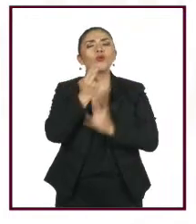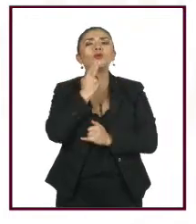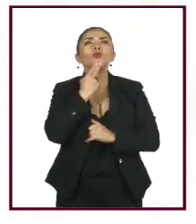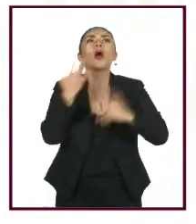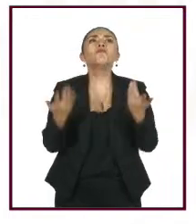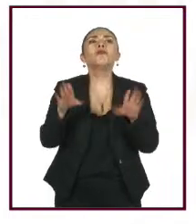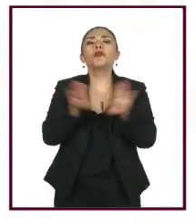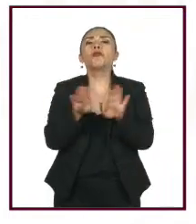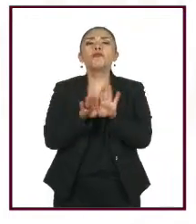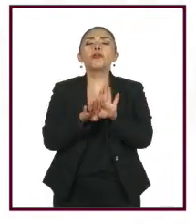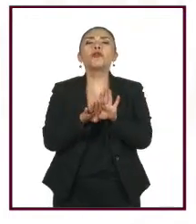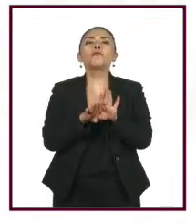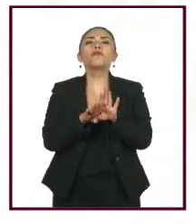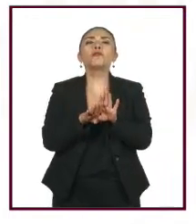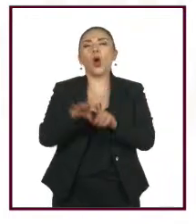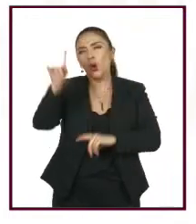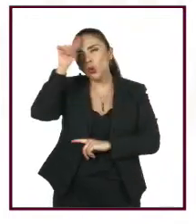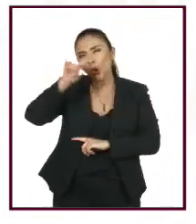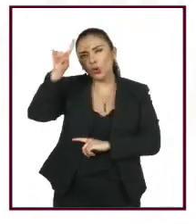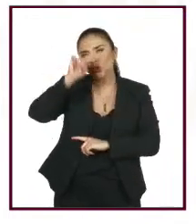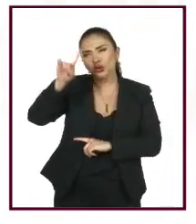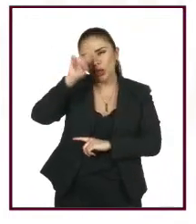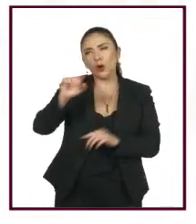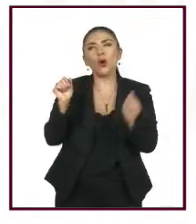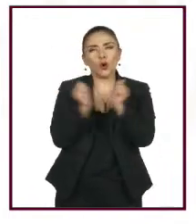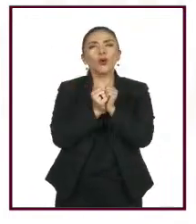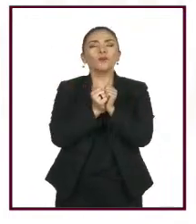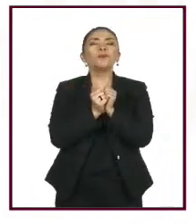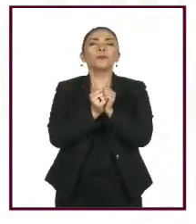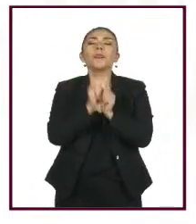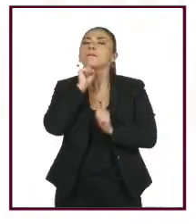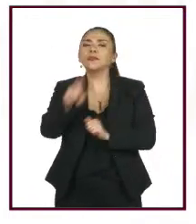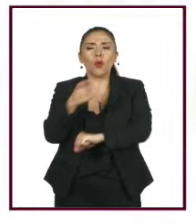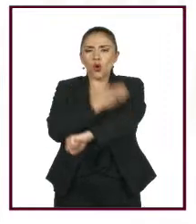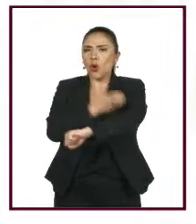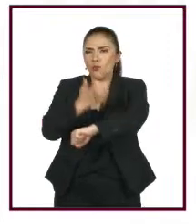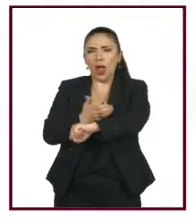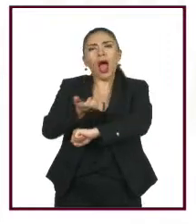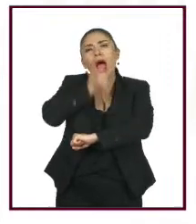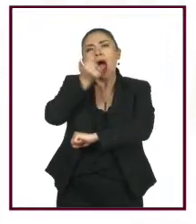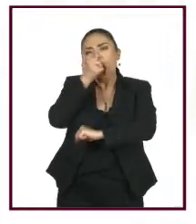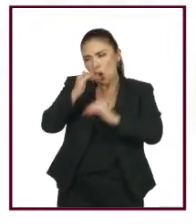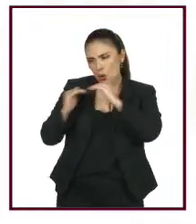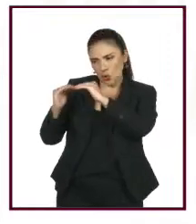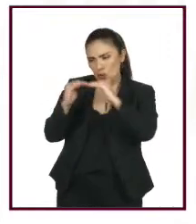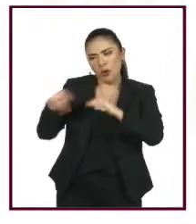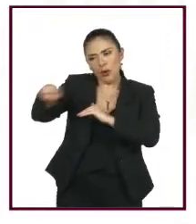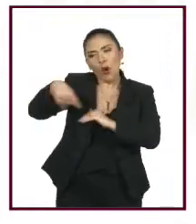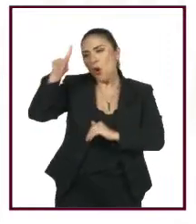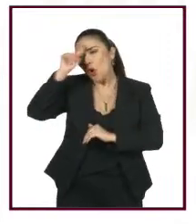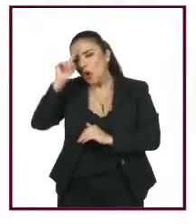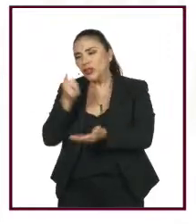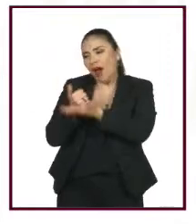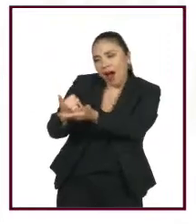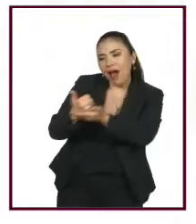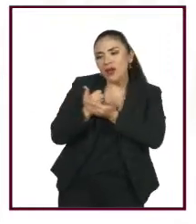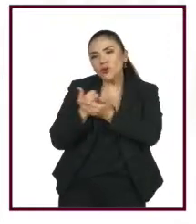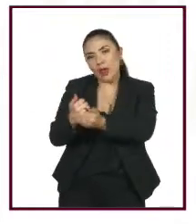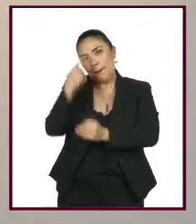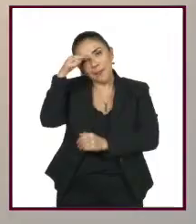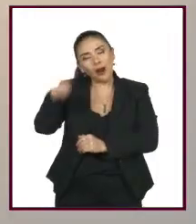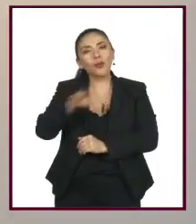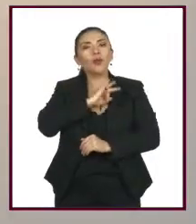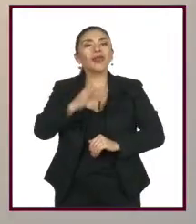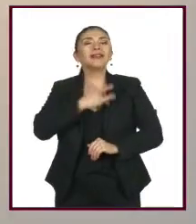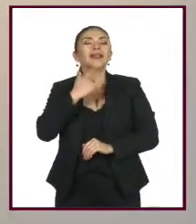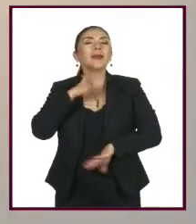algunas como tutorías que se utilizan entre los mismos adolescentes o estudiantes para generar